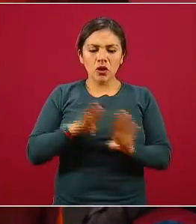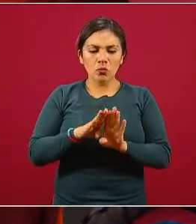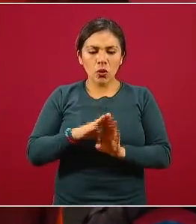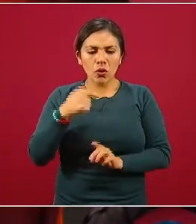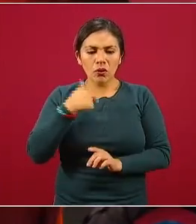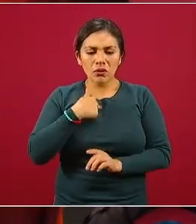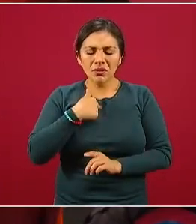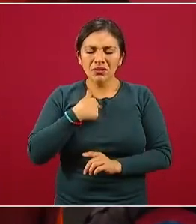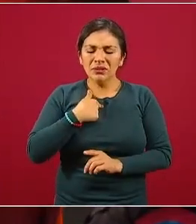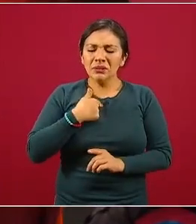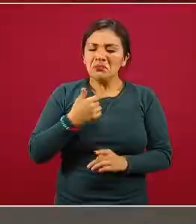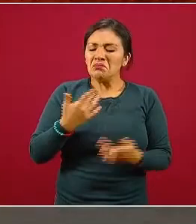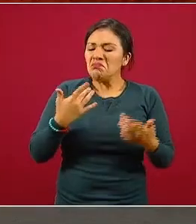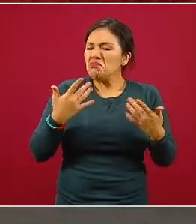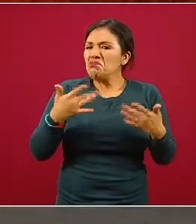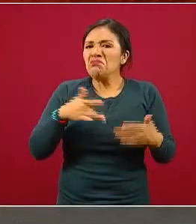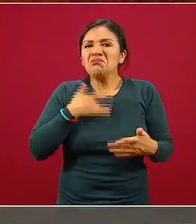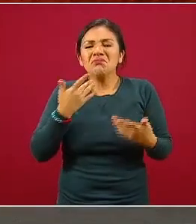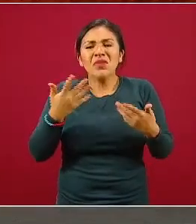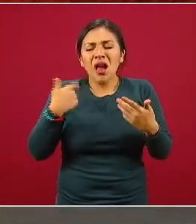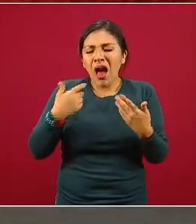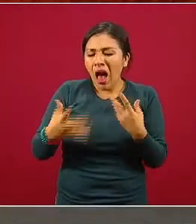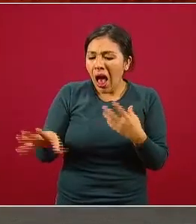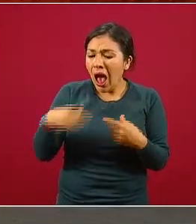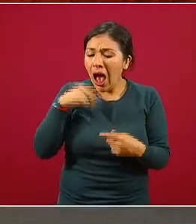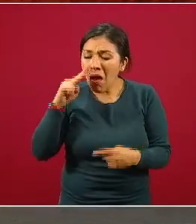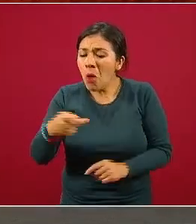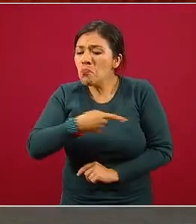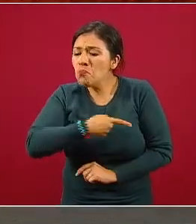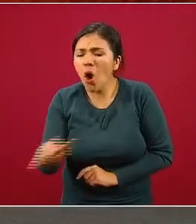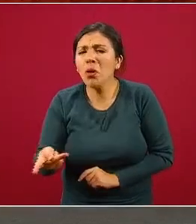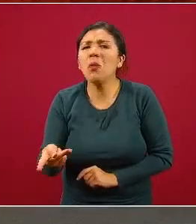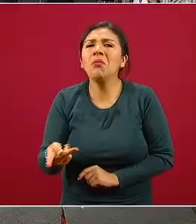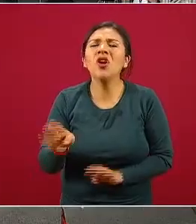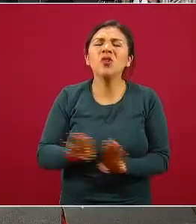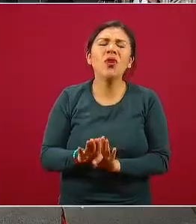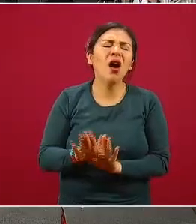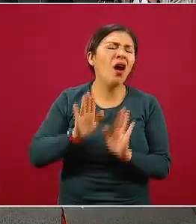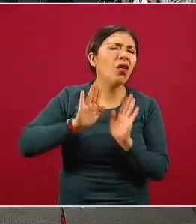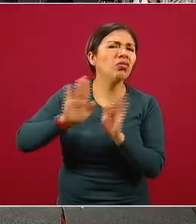pérdida de empatía y también se asocia a síntomas físicos como